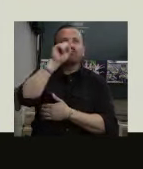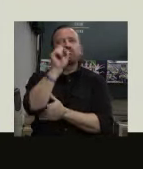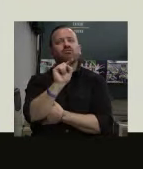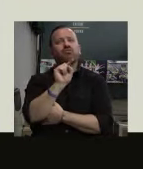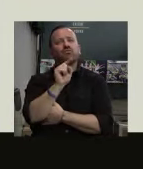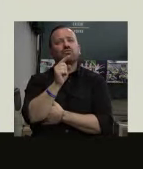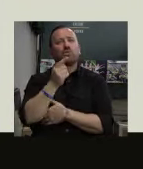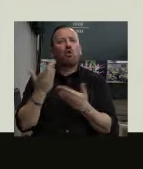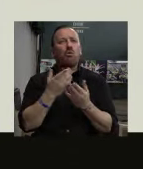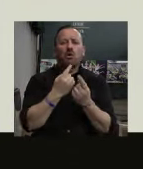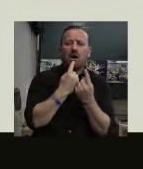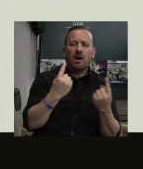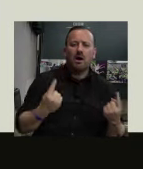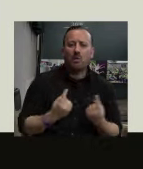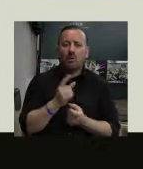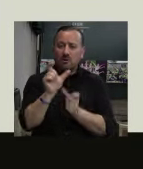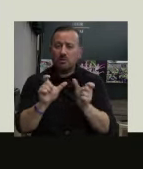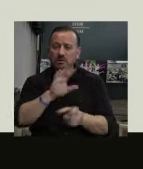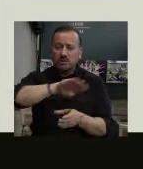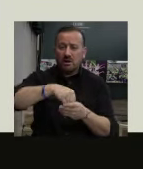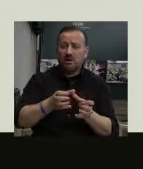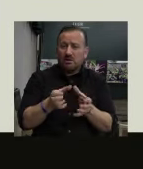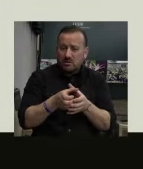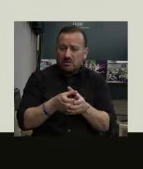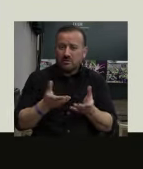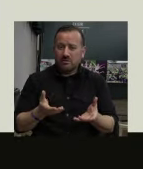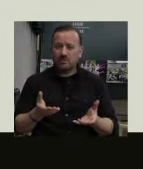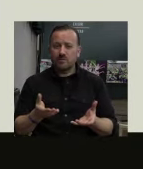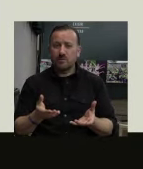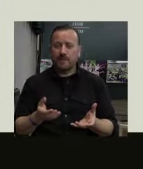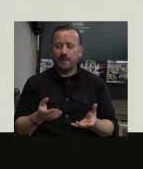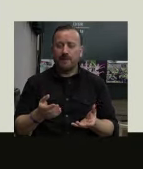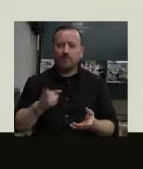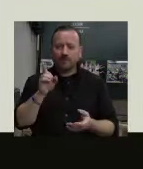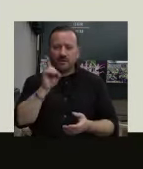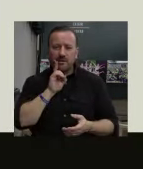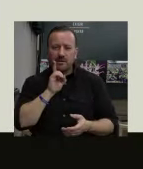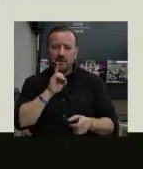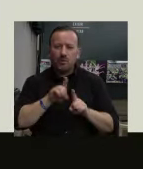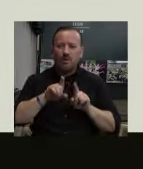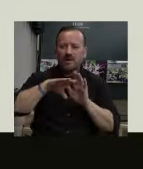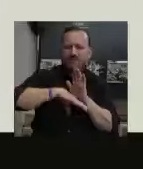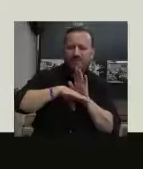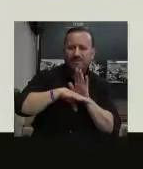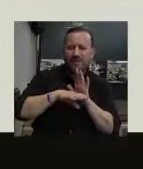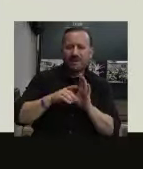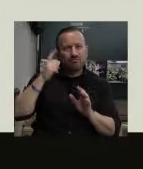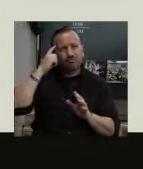cada una de las personas que integran esa ese tengan como unas mínimas